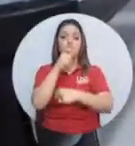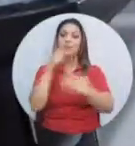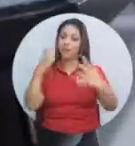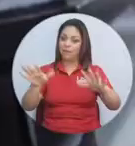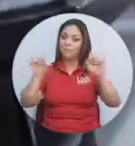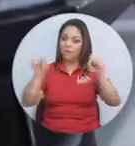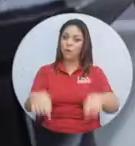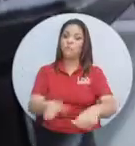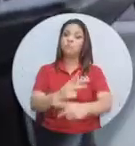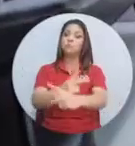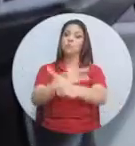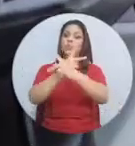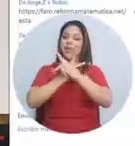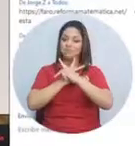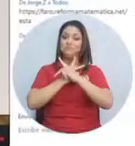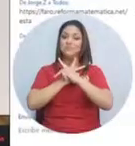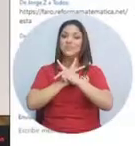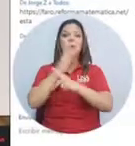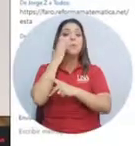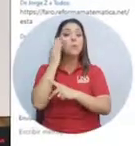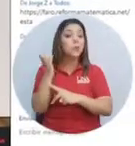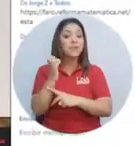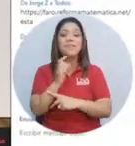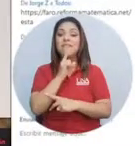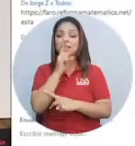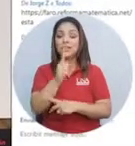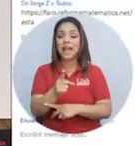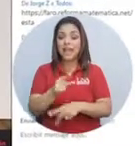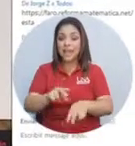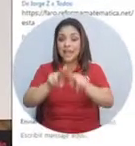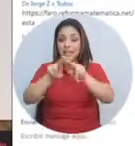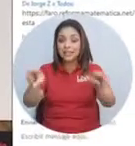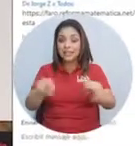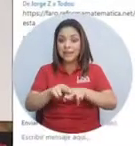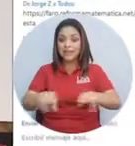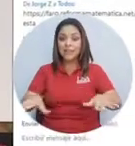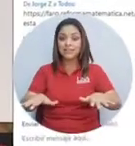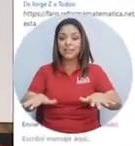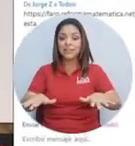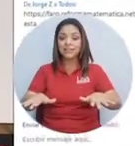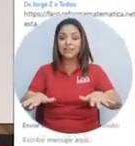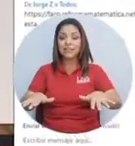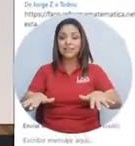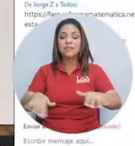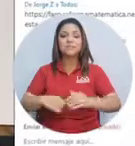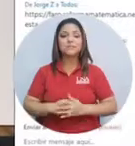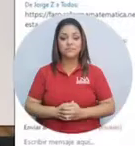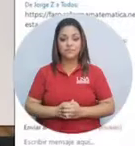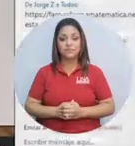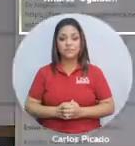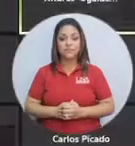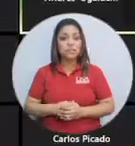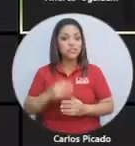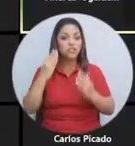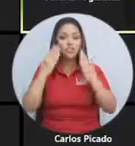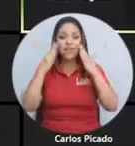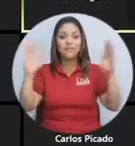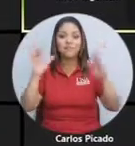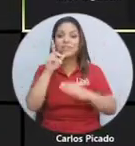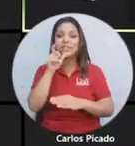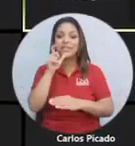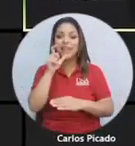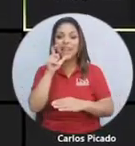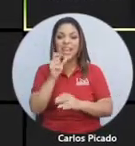características del ciberbullying es el anonimato. Yo no tengo claridad de quién fue la persona que hizo el pantallazo, creó el